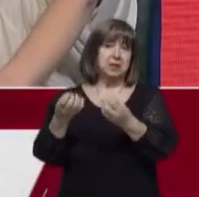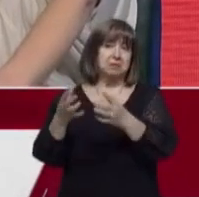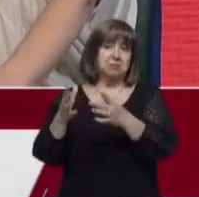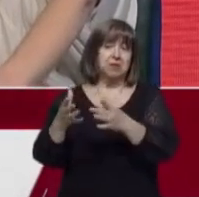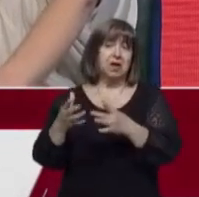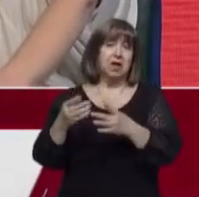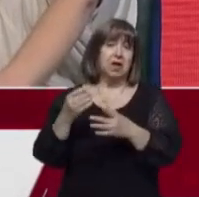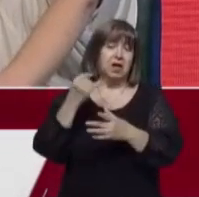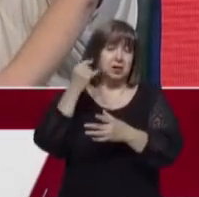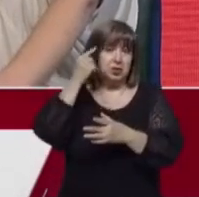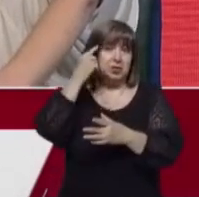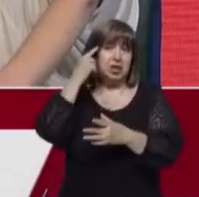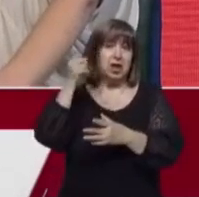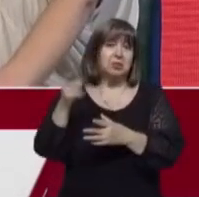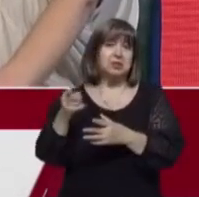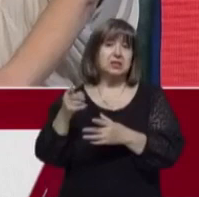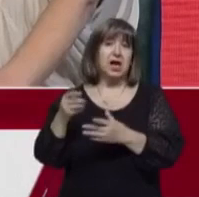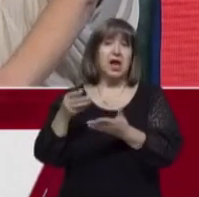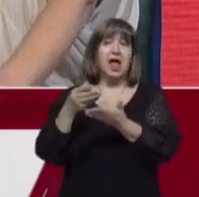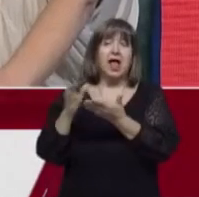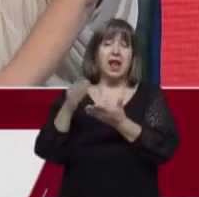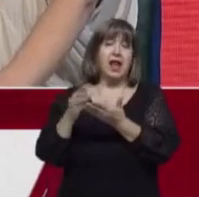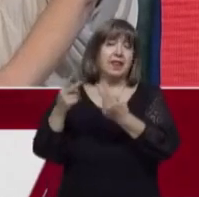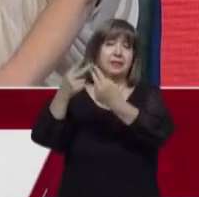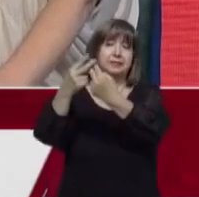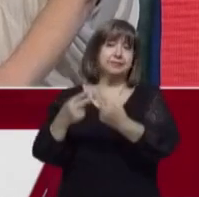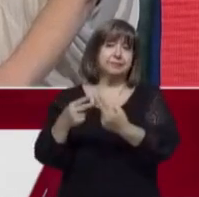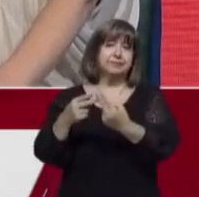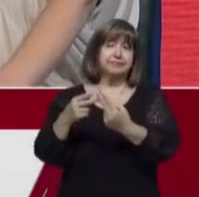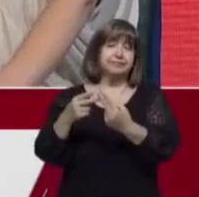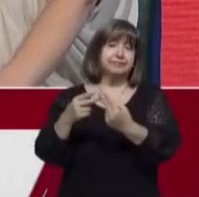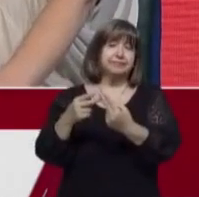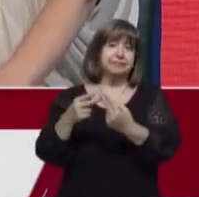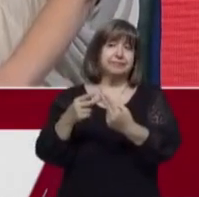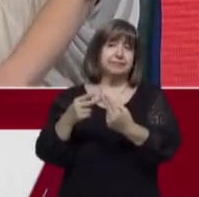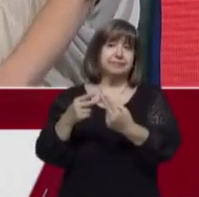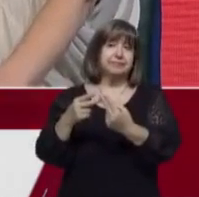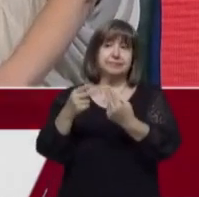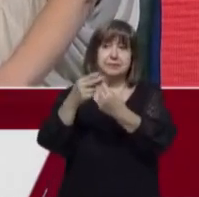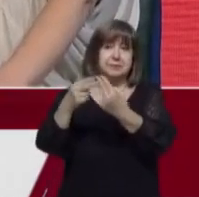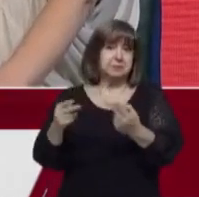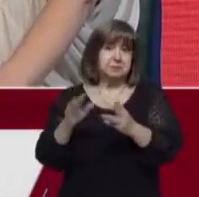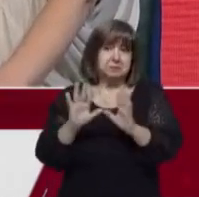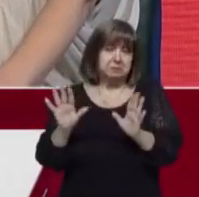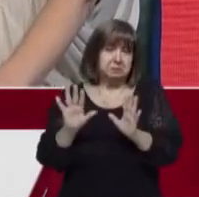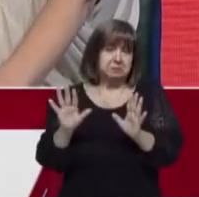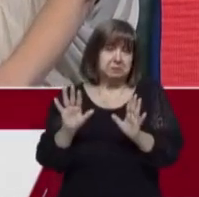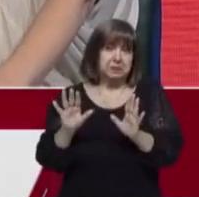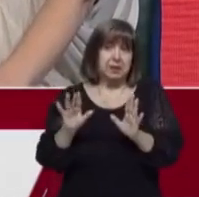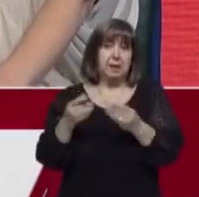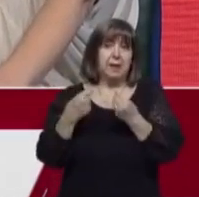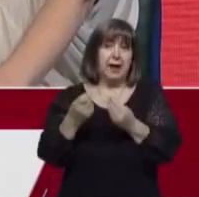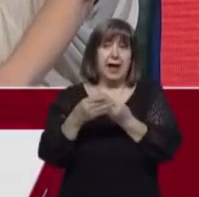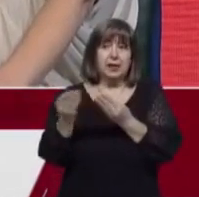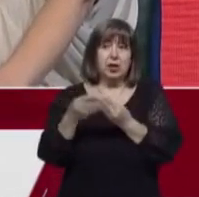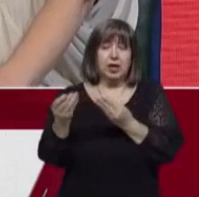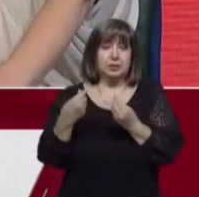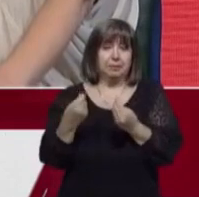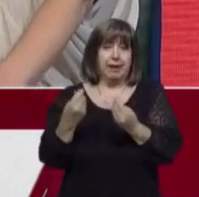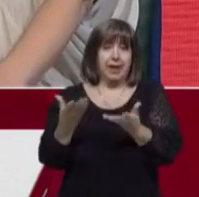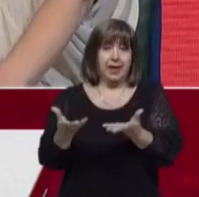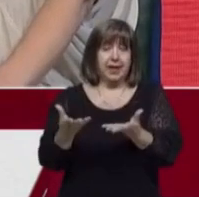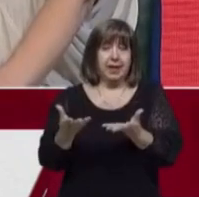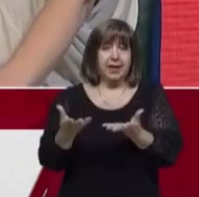estaría mal repensarlo, digo, en base al testimonio aquí de una funcionaria. No está mal repensarlo, si es cierto que